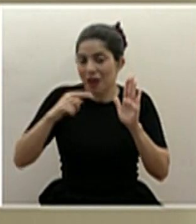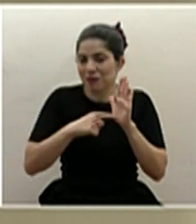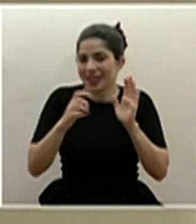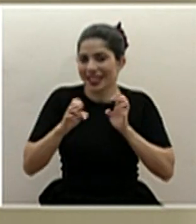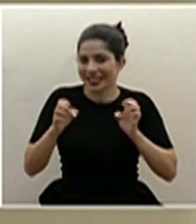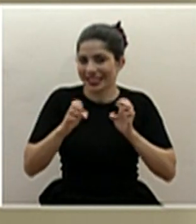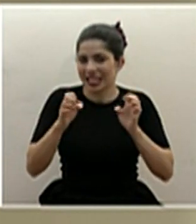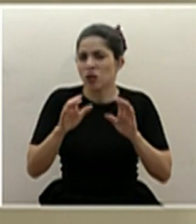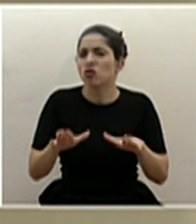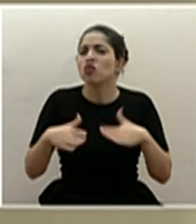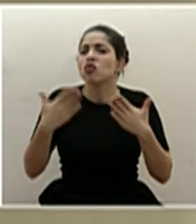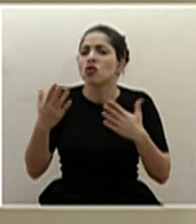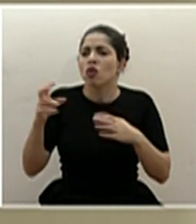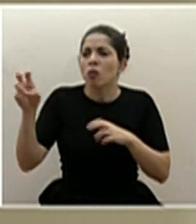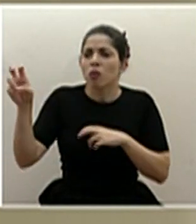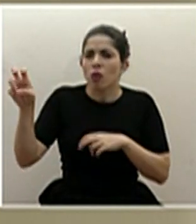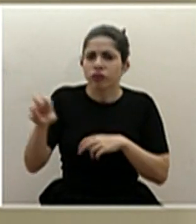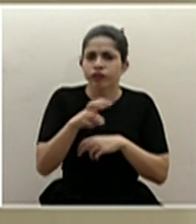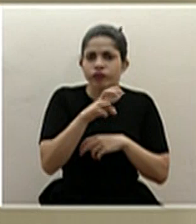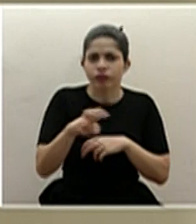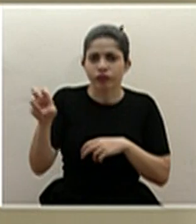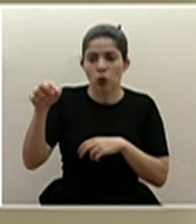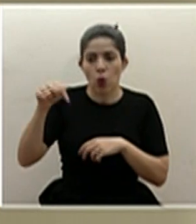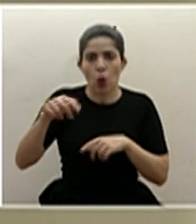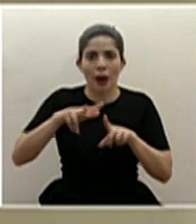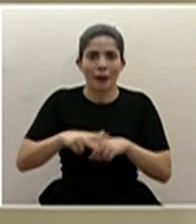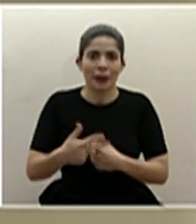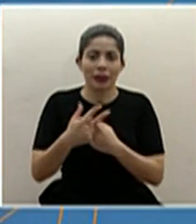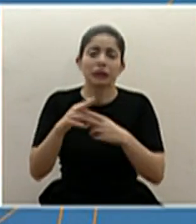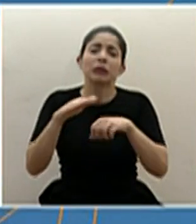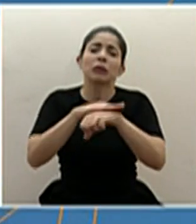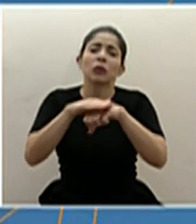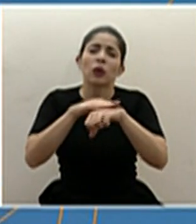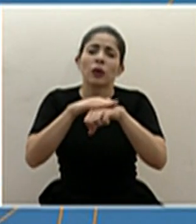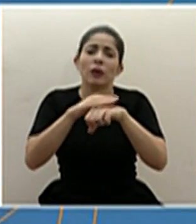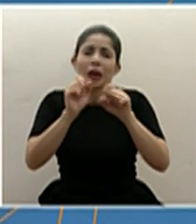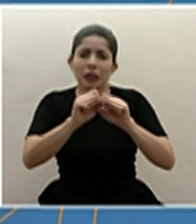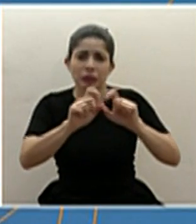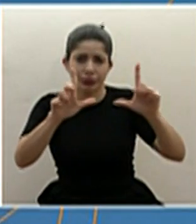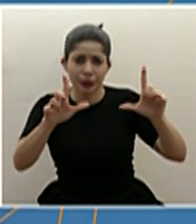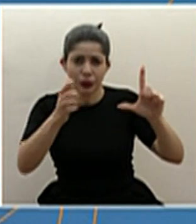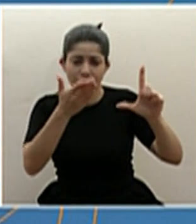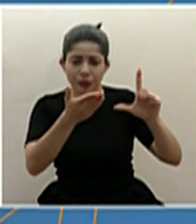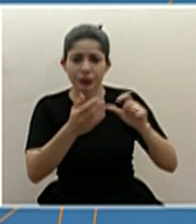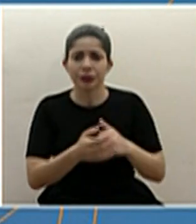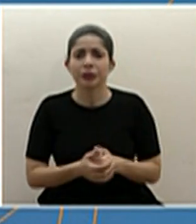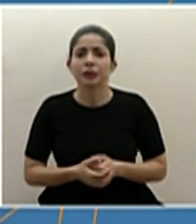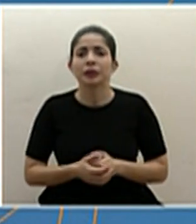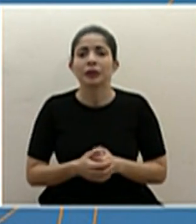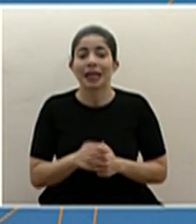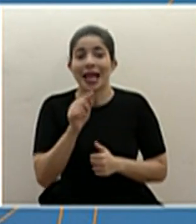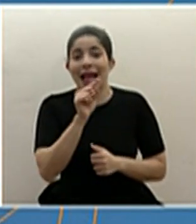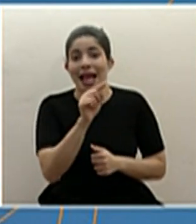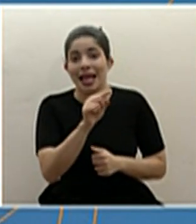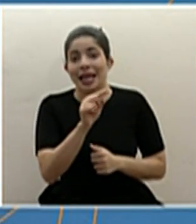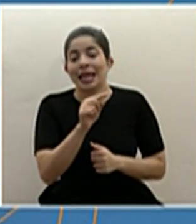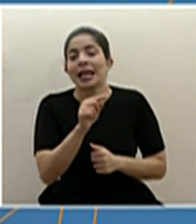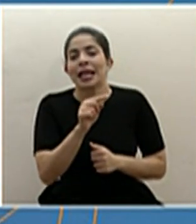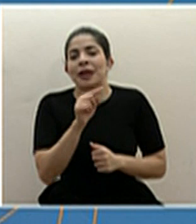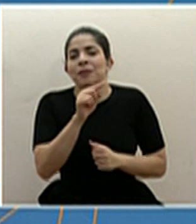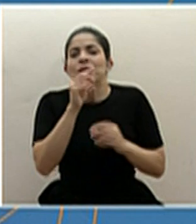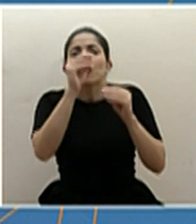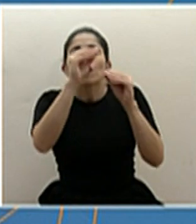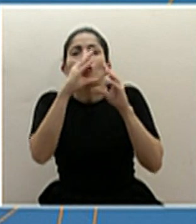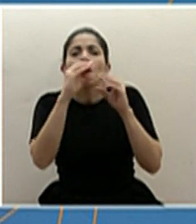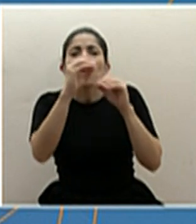estrategias de cómo hacer ese desplazamiento se ha empezado hoy. Les pido que por favor me pongan la filmina. Aquí son los